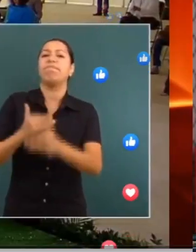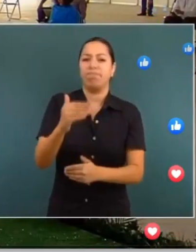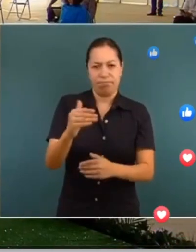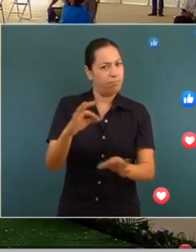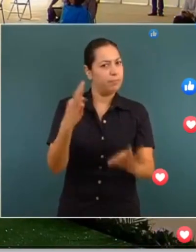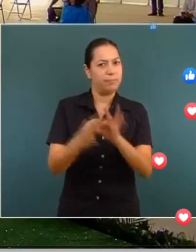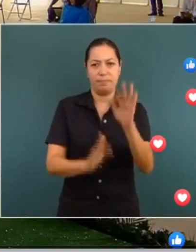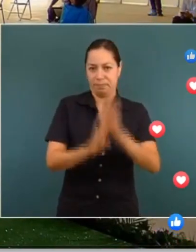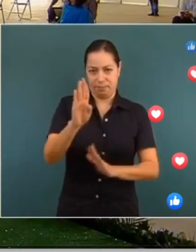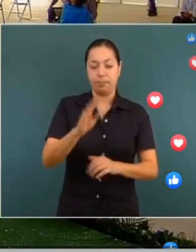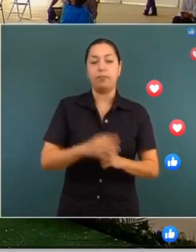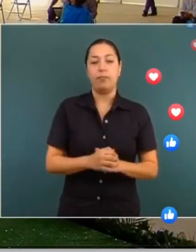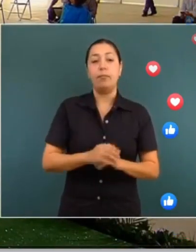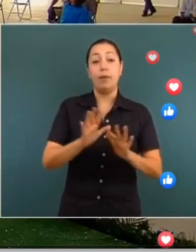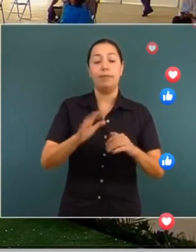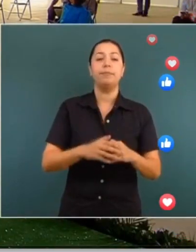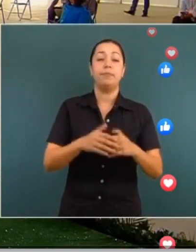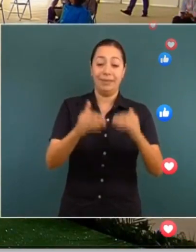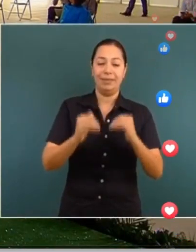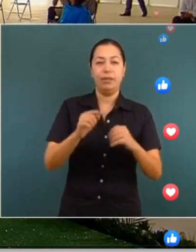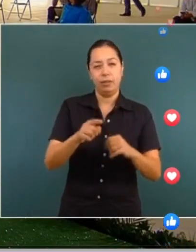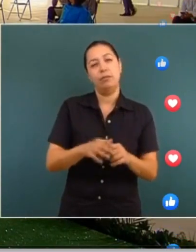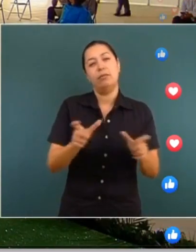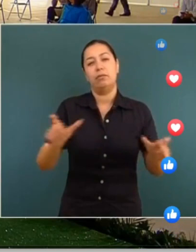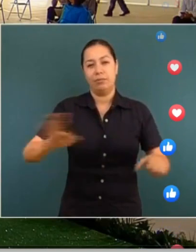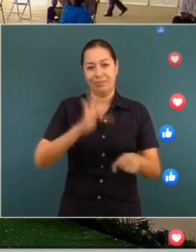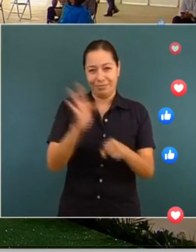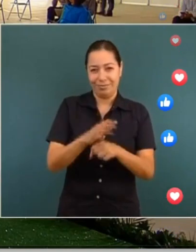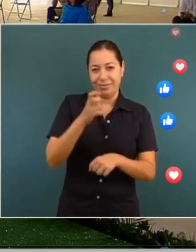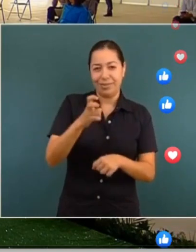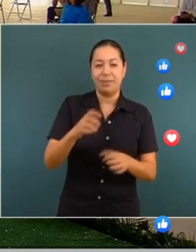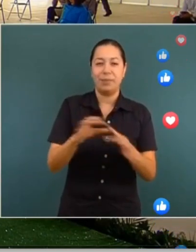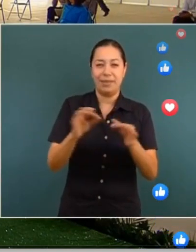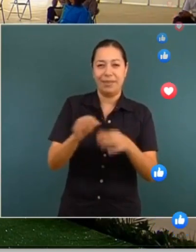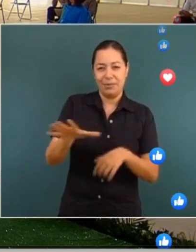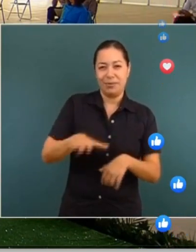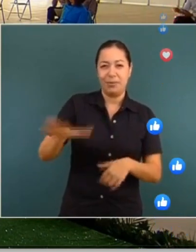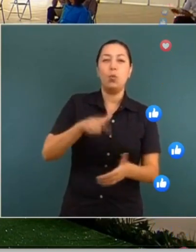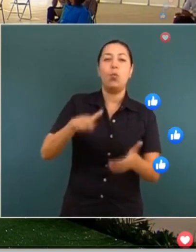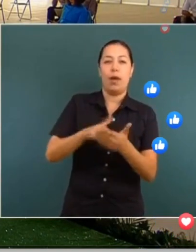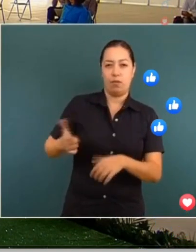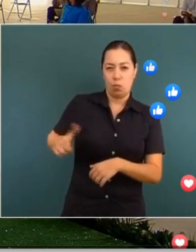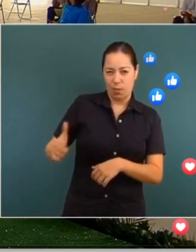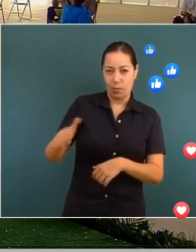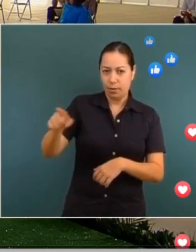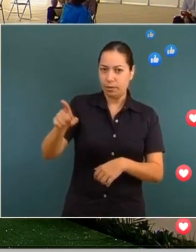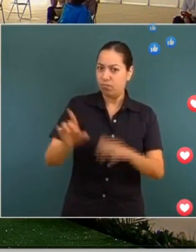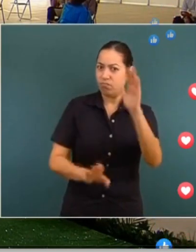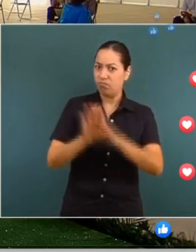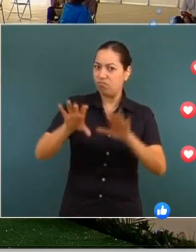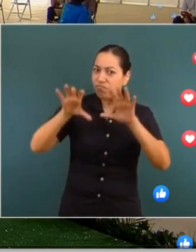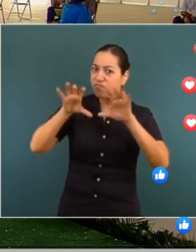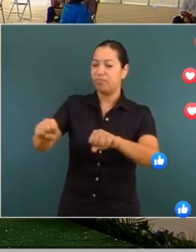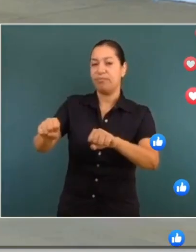le... Presidente, el tema de seguridad en esta tesitura que se logró en Guanajuato, este éxito, el golpe al